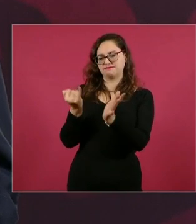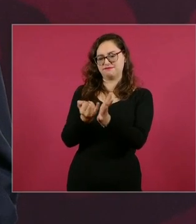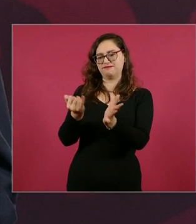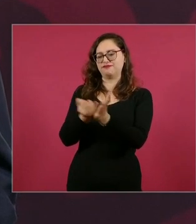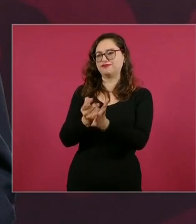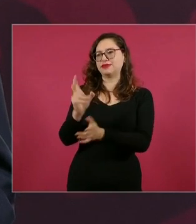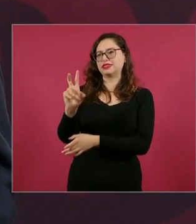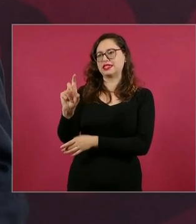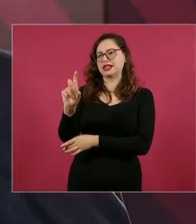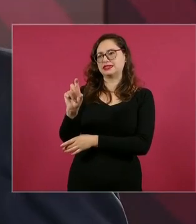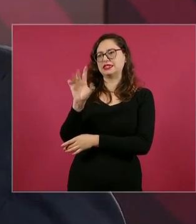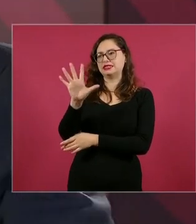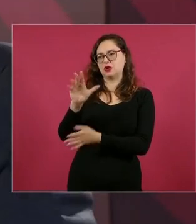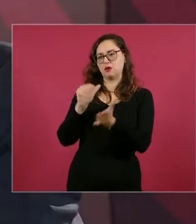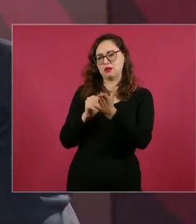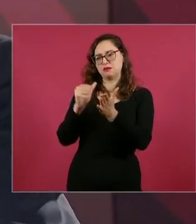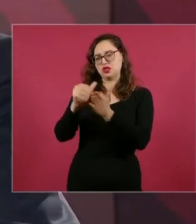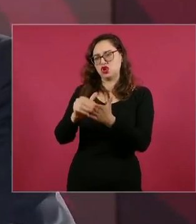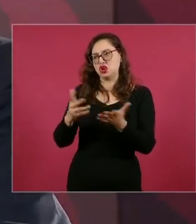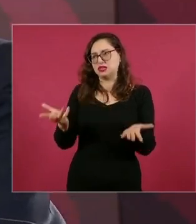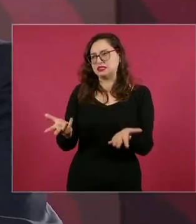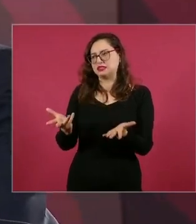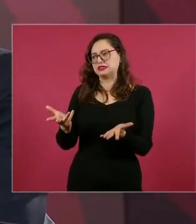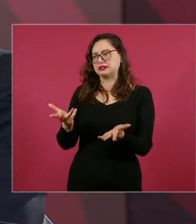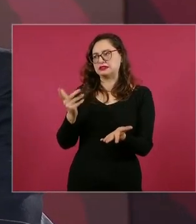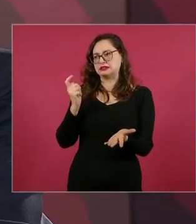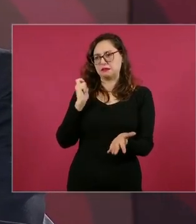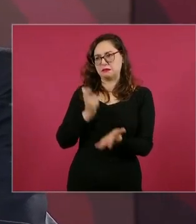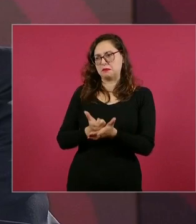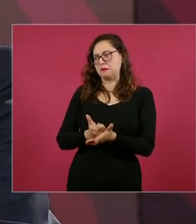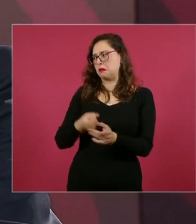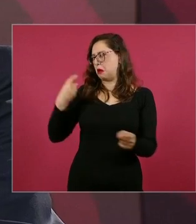pesos que ya deberían de